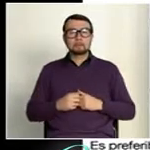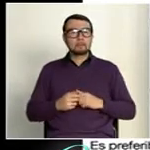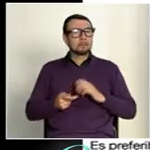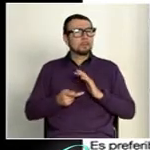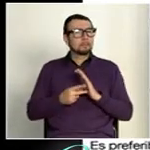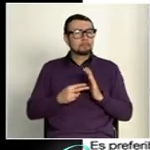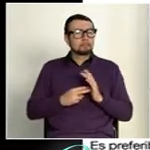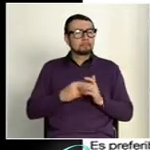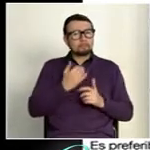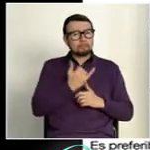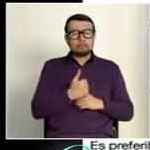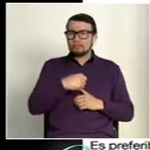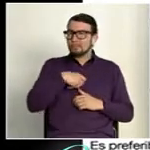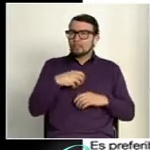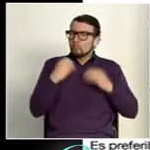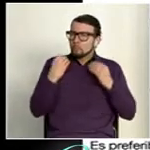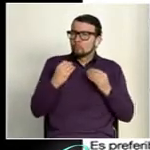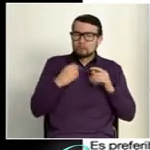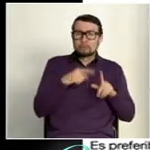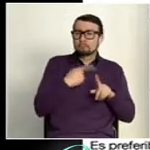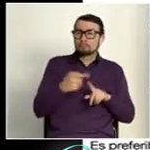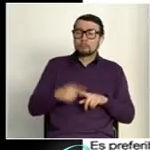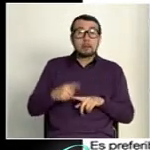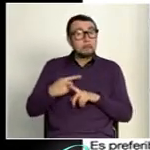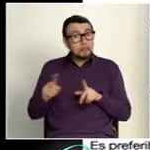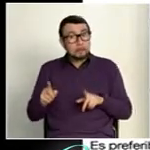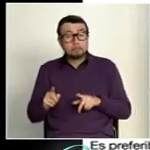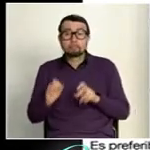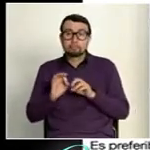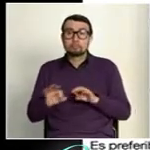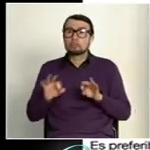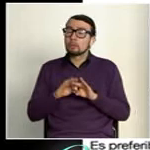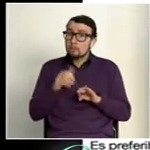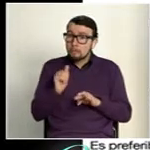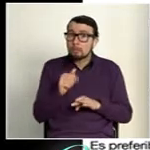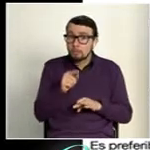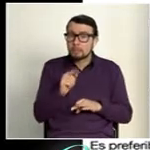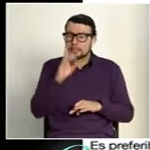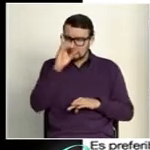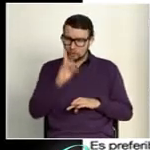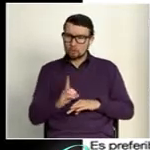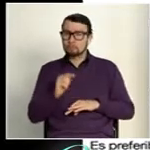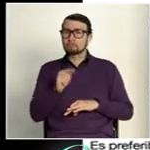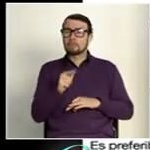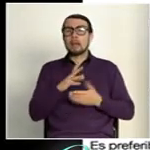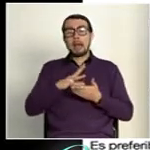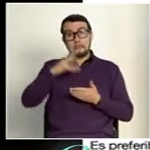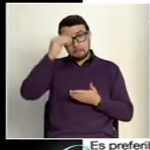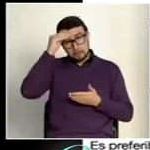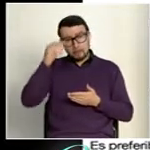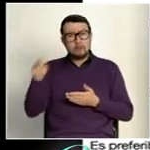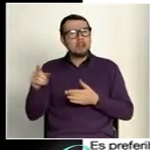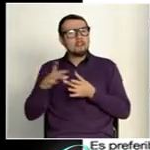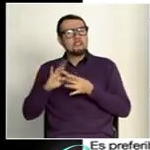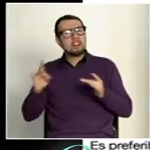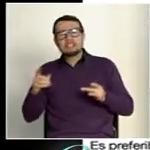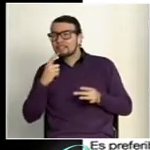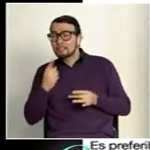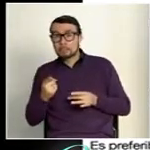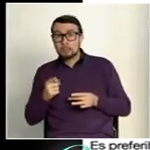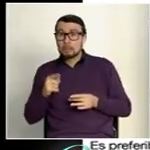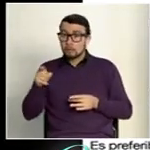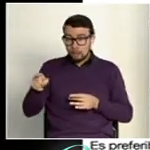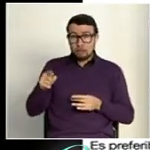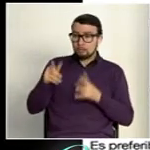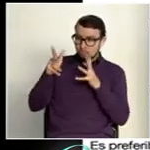tenemos muchísimas cosas, pero siempre y cuando usted toma decisión de aprender. Porque hay una frase que dice, cuando el alumno está